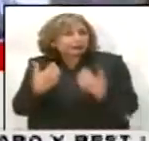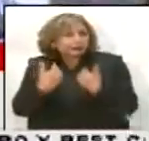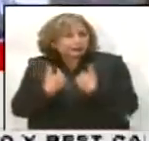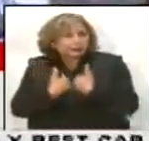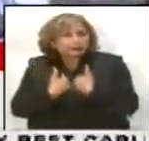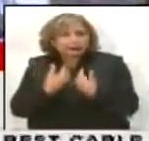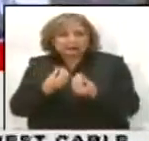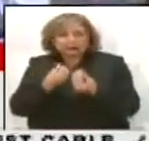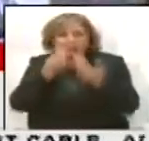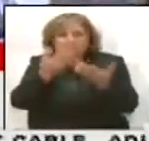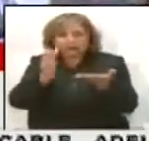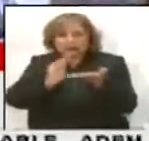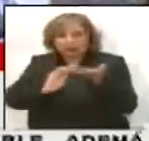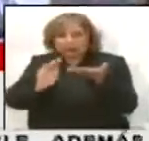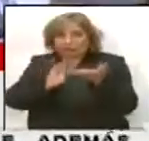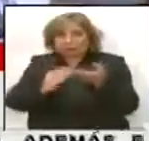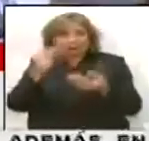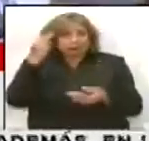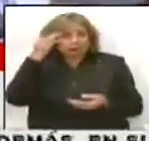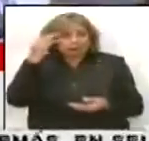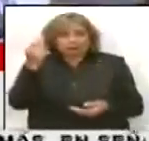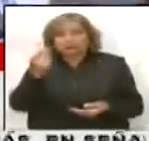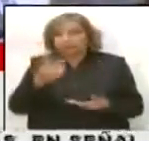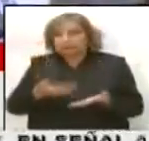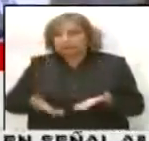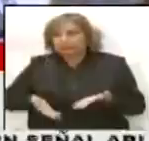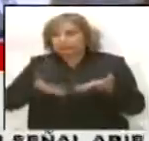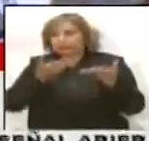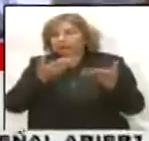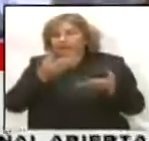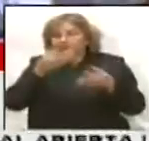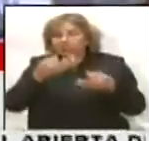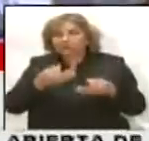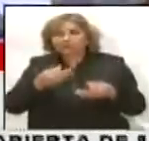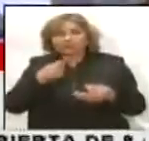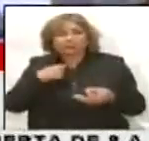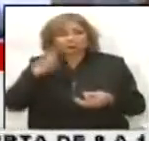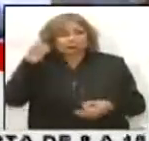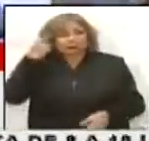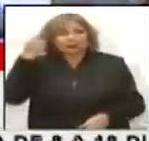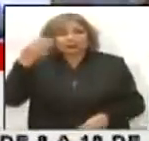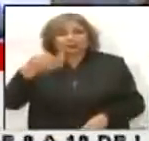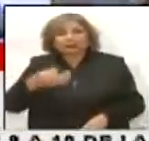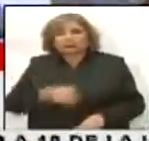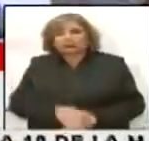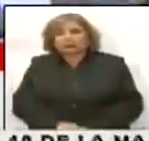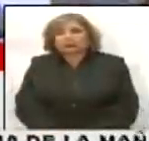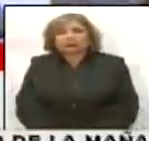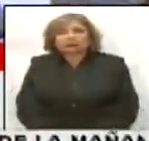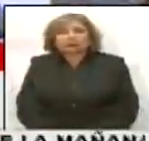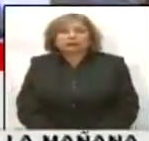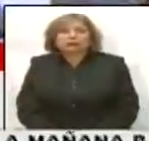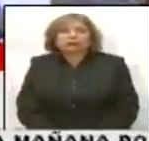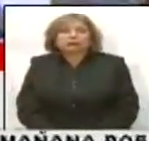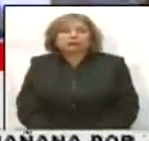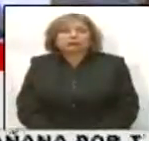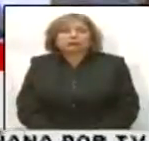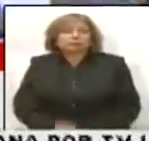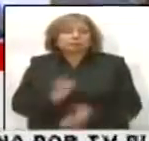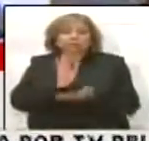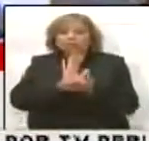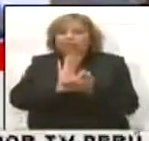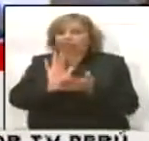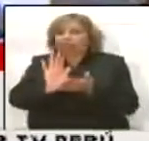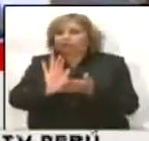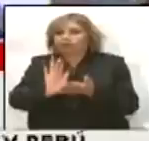ofrecer disculpas por algo tan ligero, lo hagan. De verdad, porque eso creo que, como digo, sigue desprestigiando